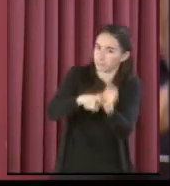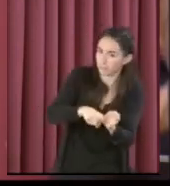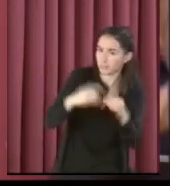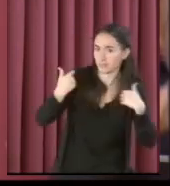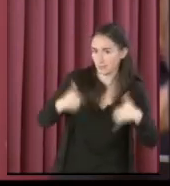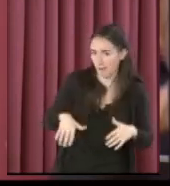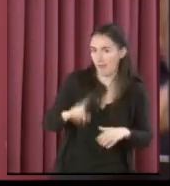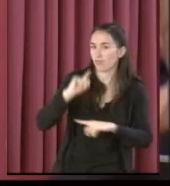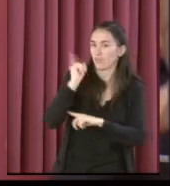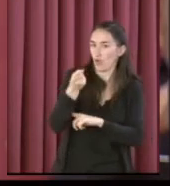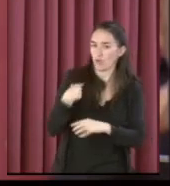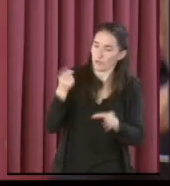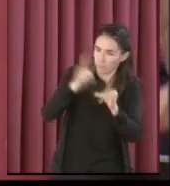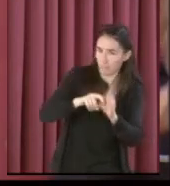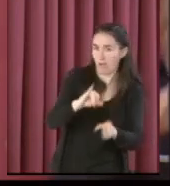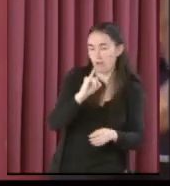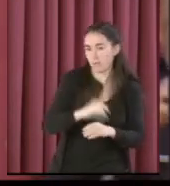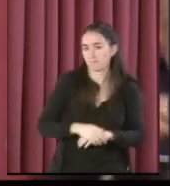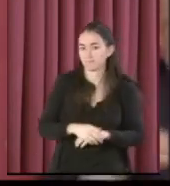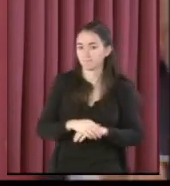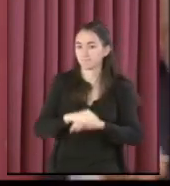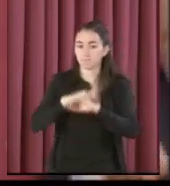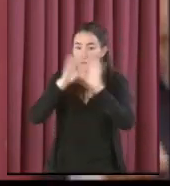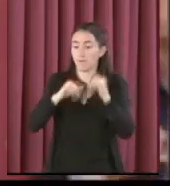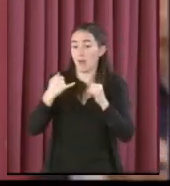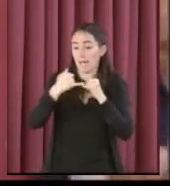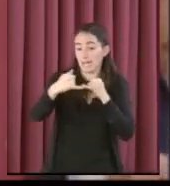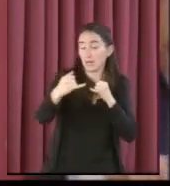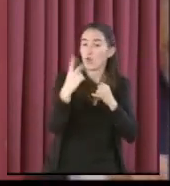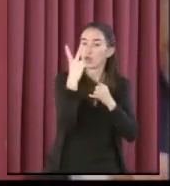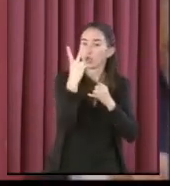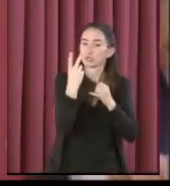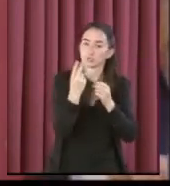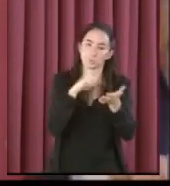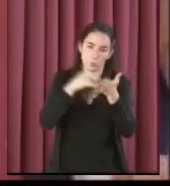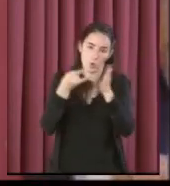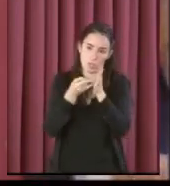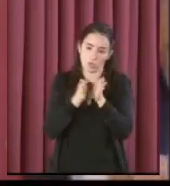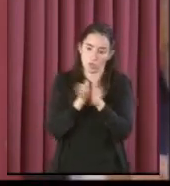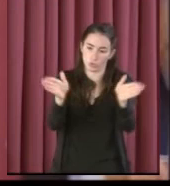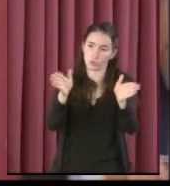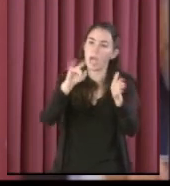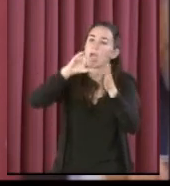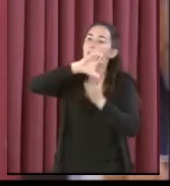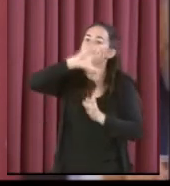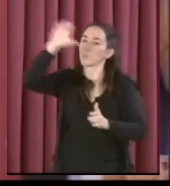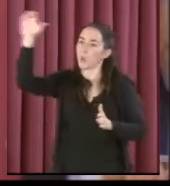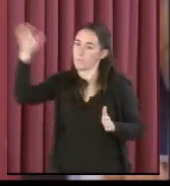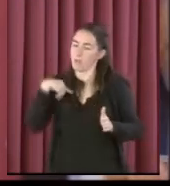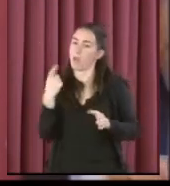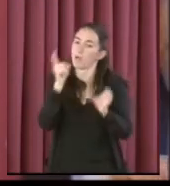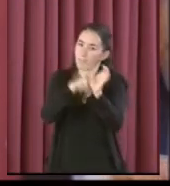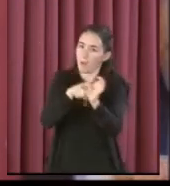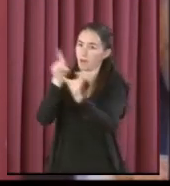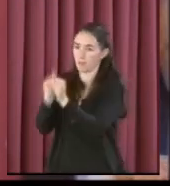su dirección. En esta misma línea inciden dos proyectos europeos en los que participamos junto a otros socios nacionales